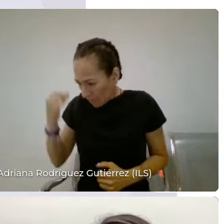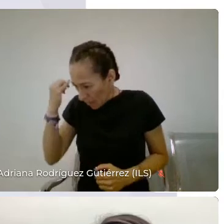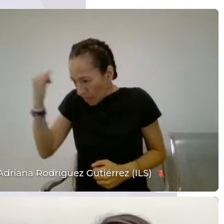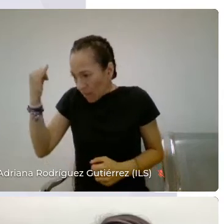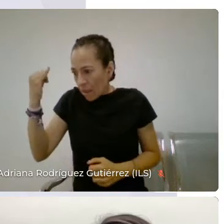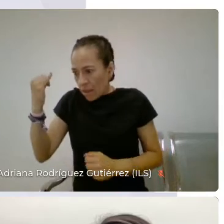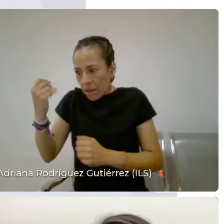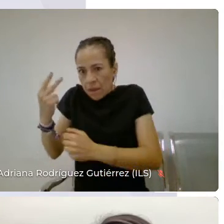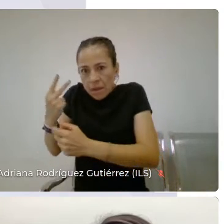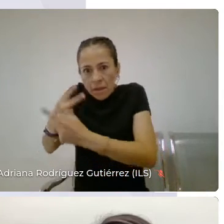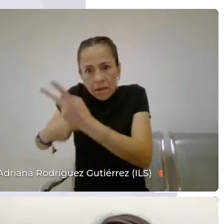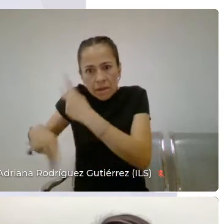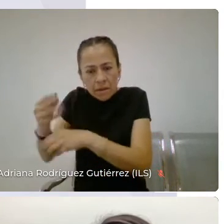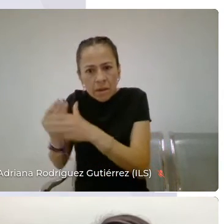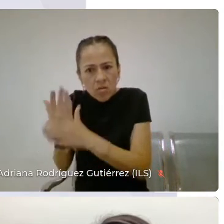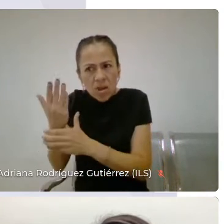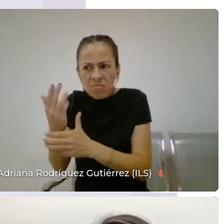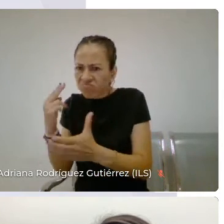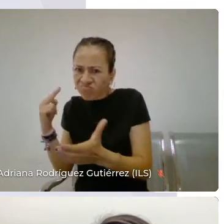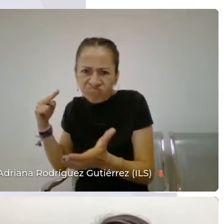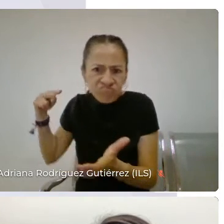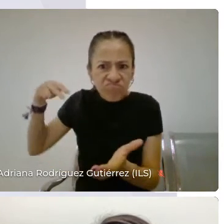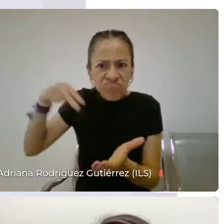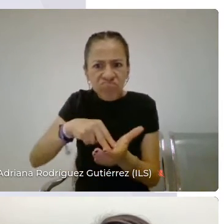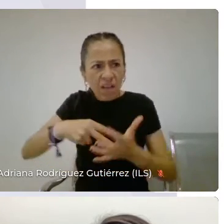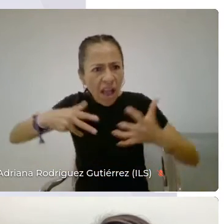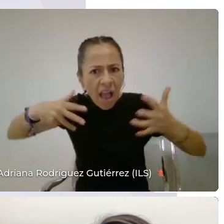escalen los proyectos de ahí.